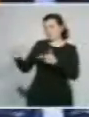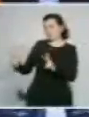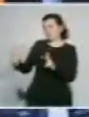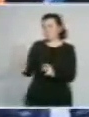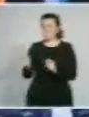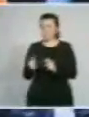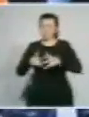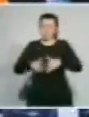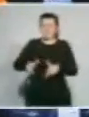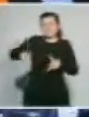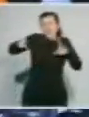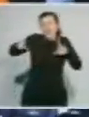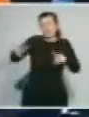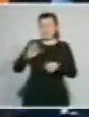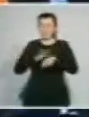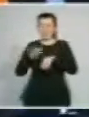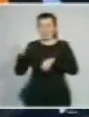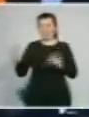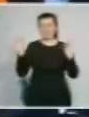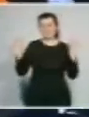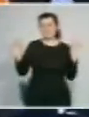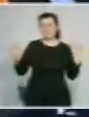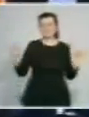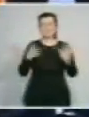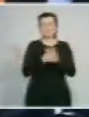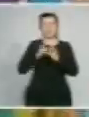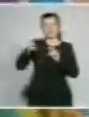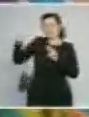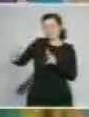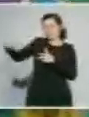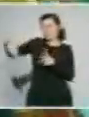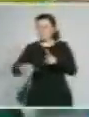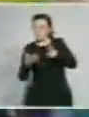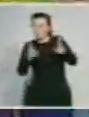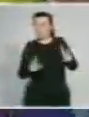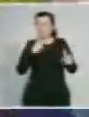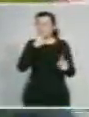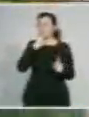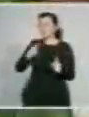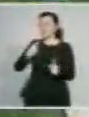Se coló.